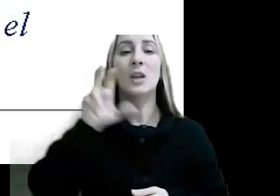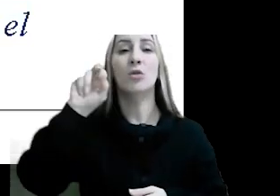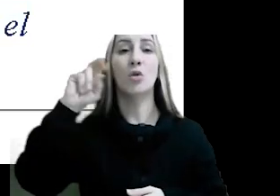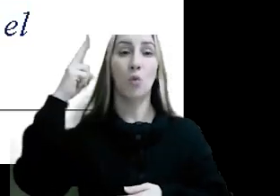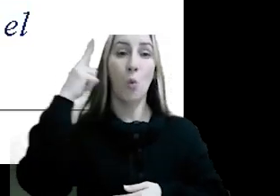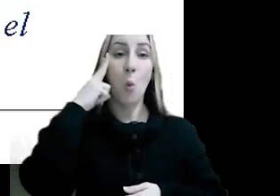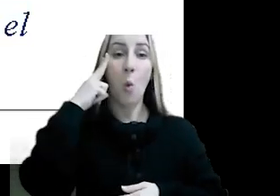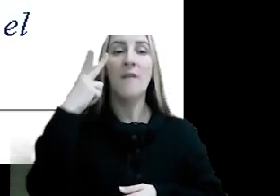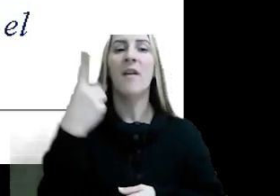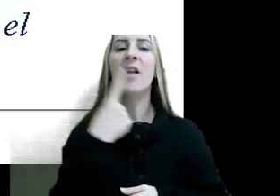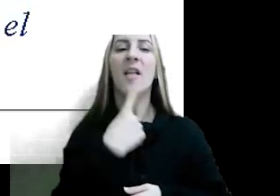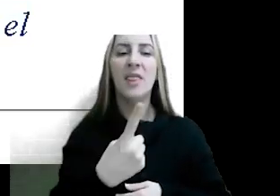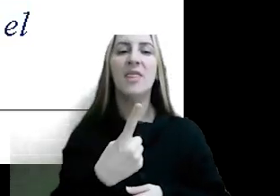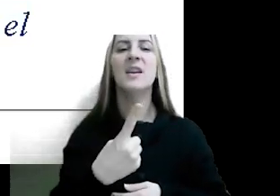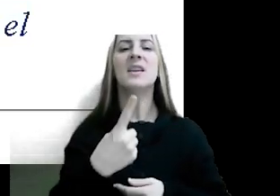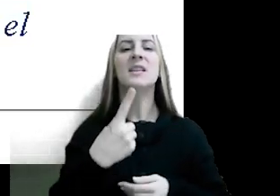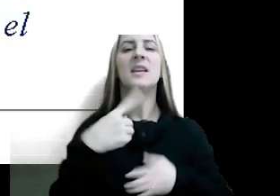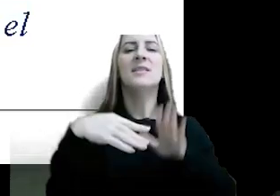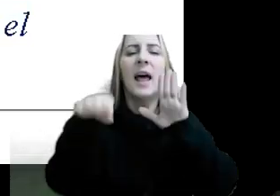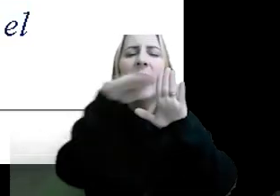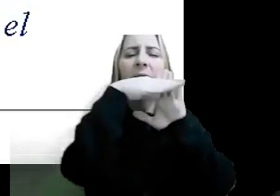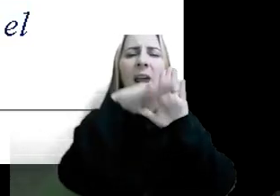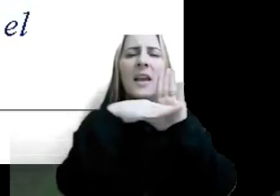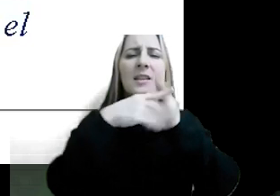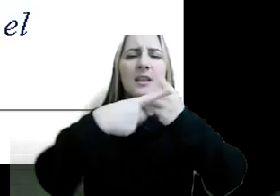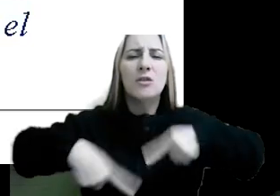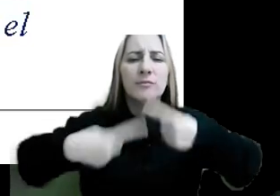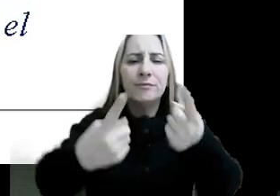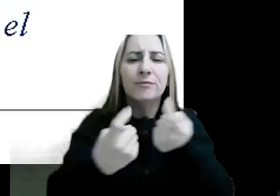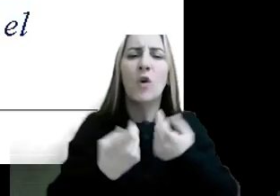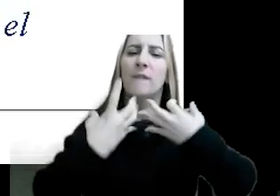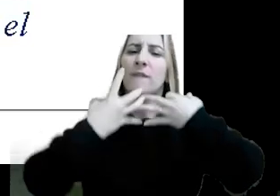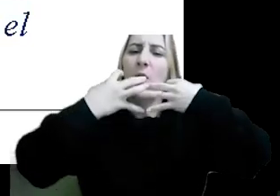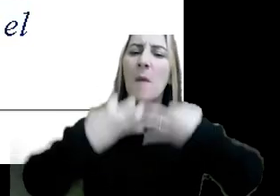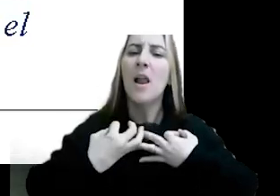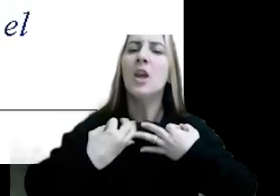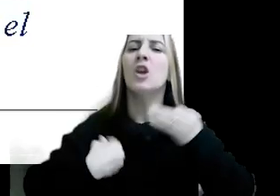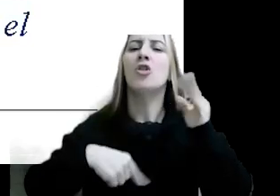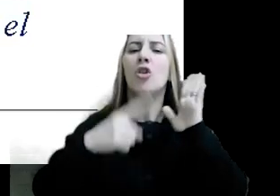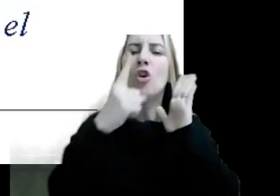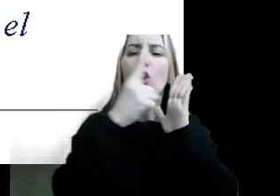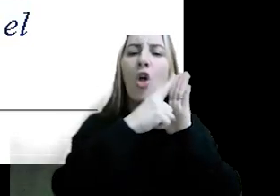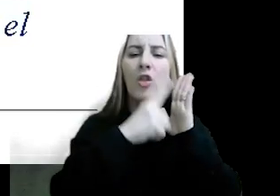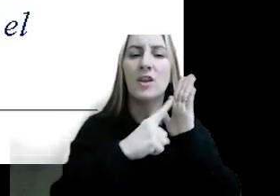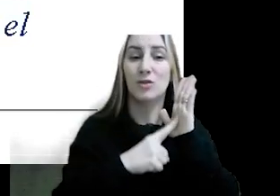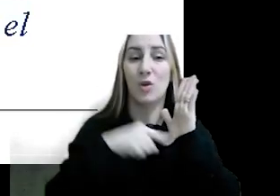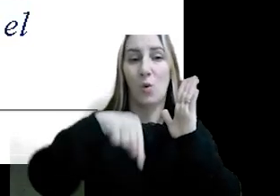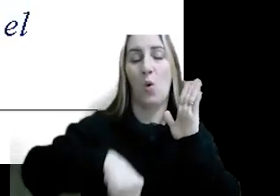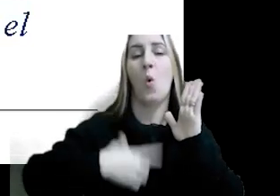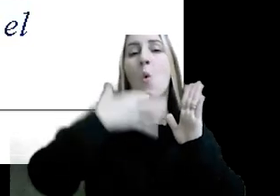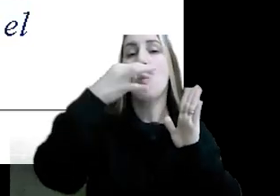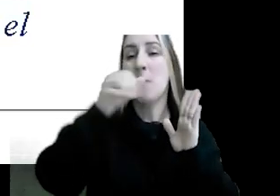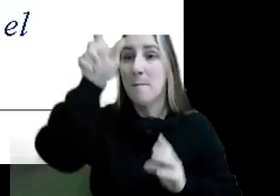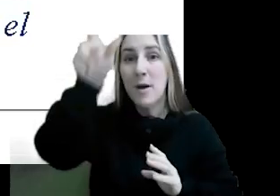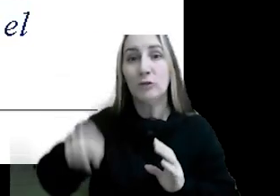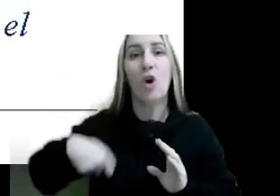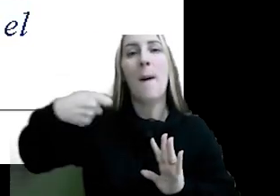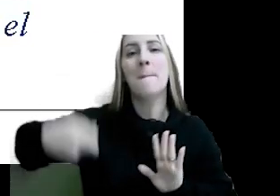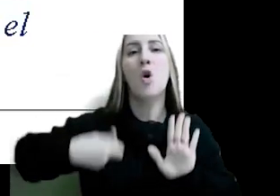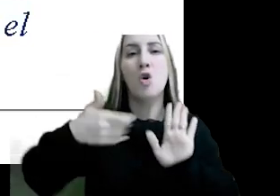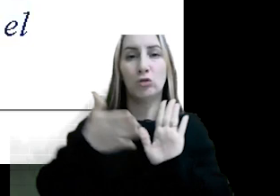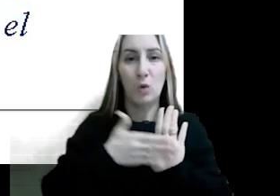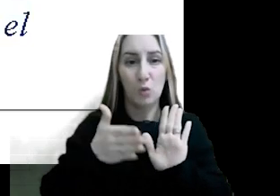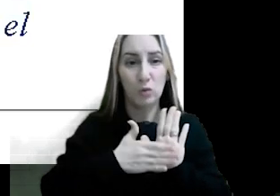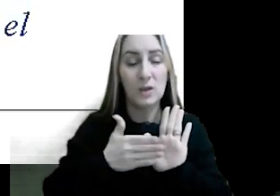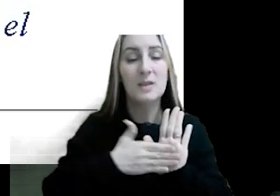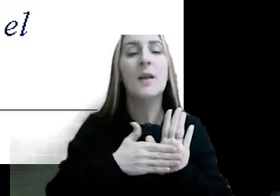la que define los requisitos, formalidades y condiciones que hoy debe cumplir un monotributista a los